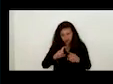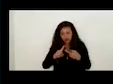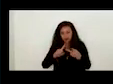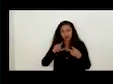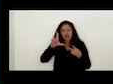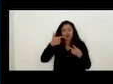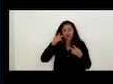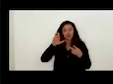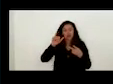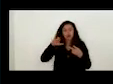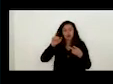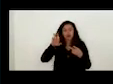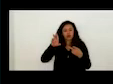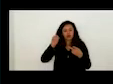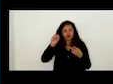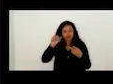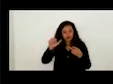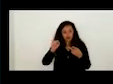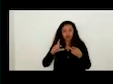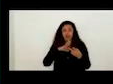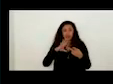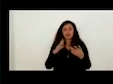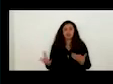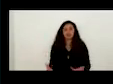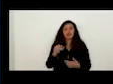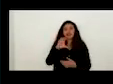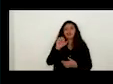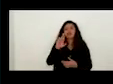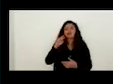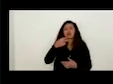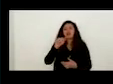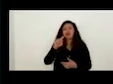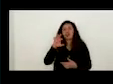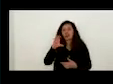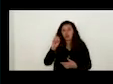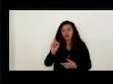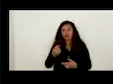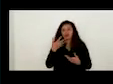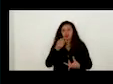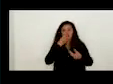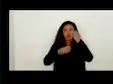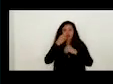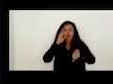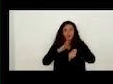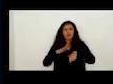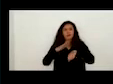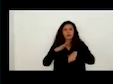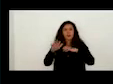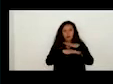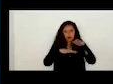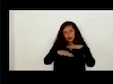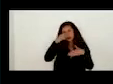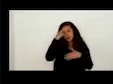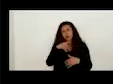general de carbohidratos. Son los alimentos que más energía me aportan a base de este nutriente, que son